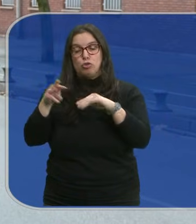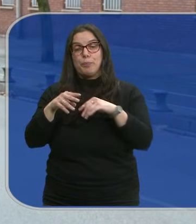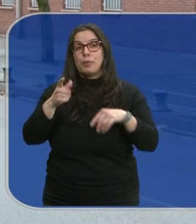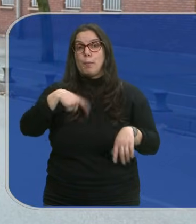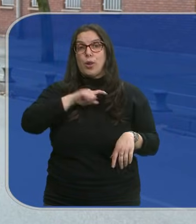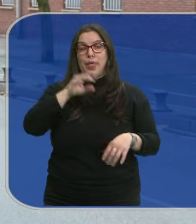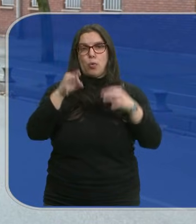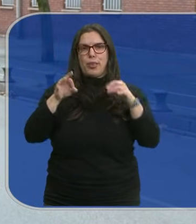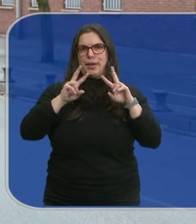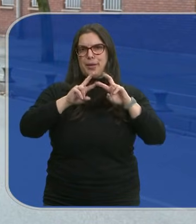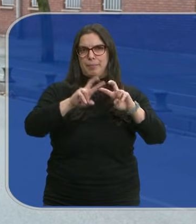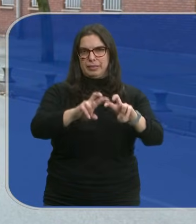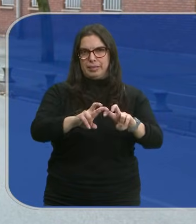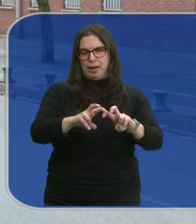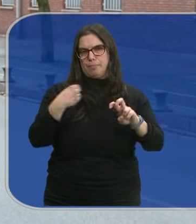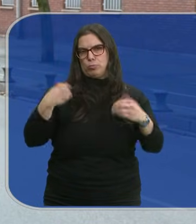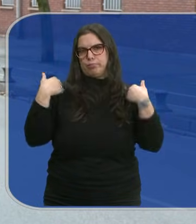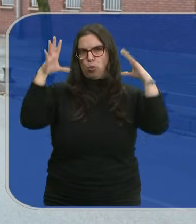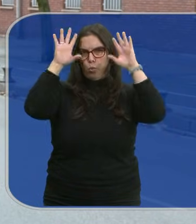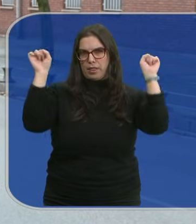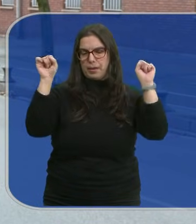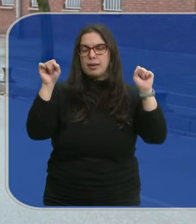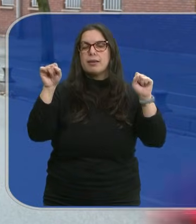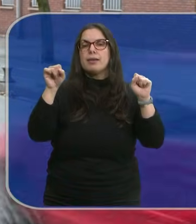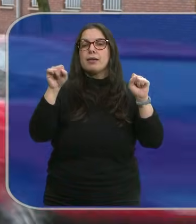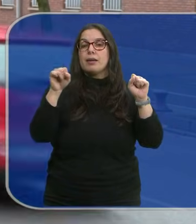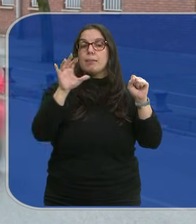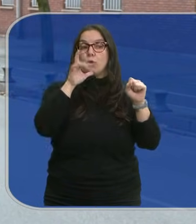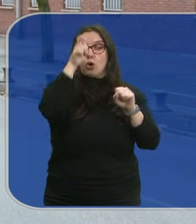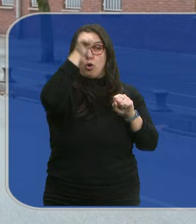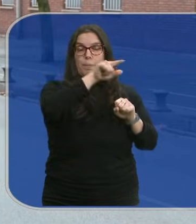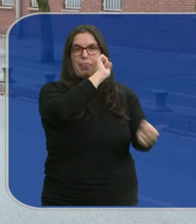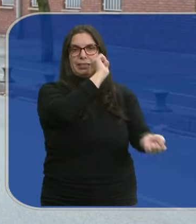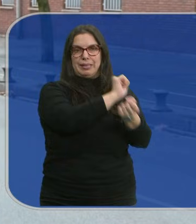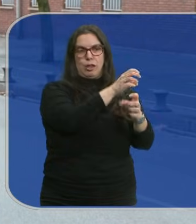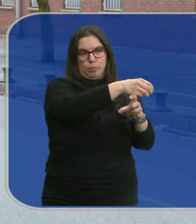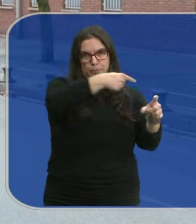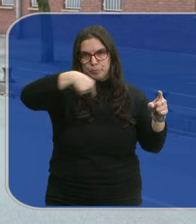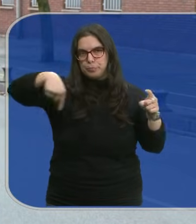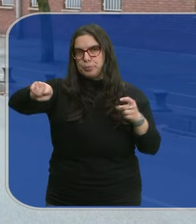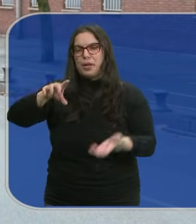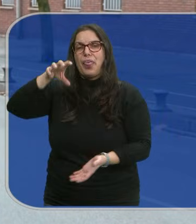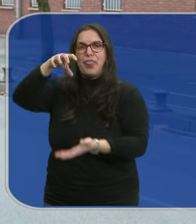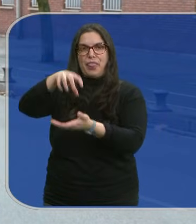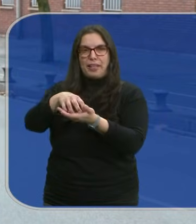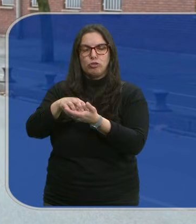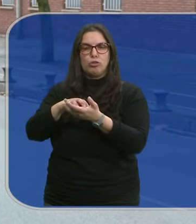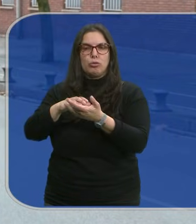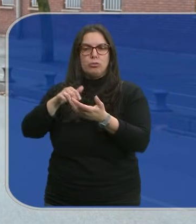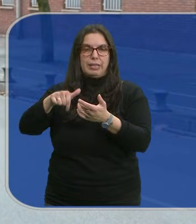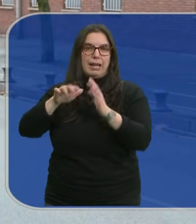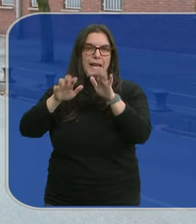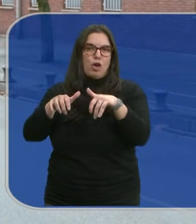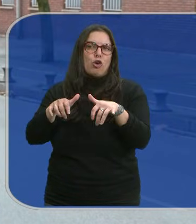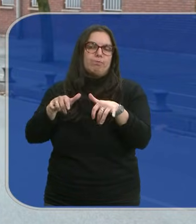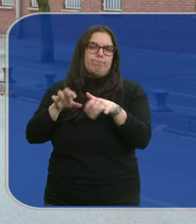la Policía Judicial de la Guardia Civil, que ha detenido al acusado y la ha internado en un centro en León,